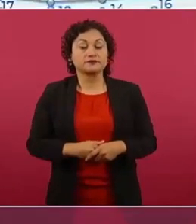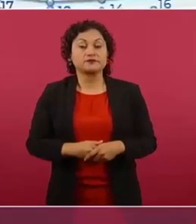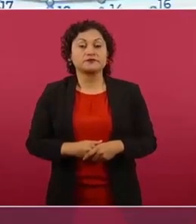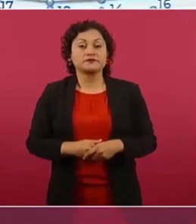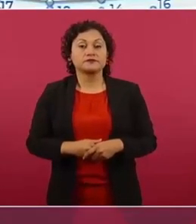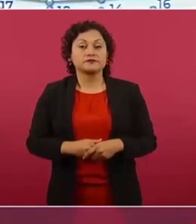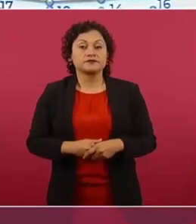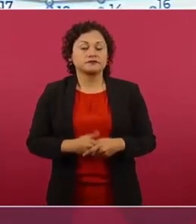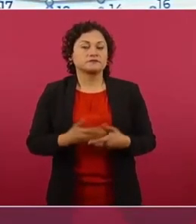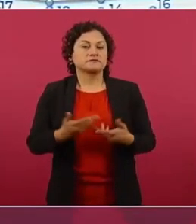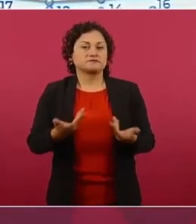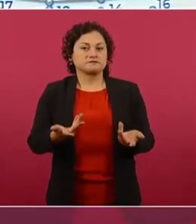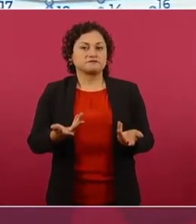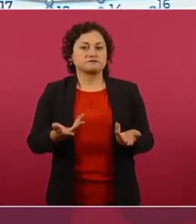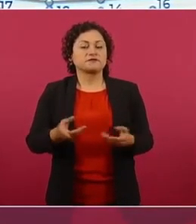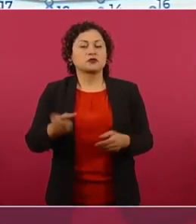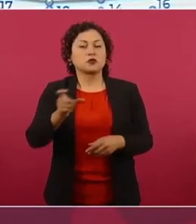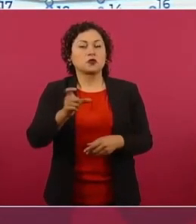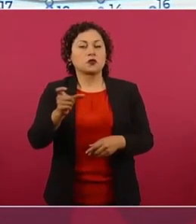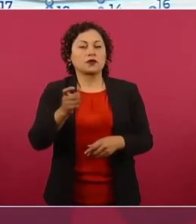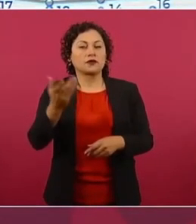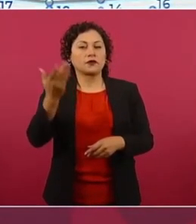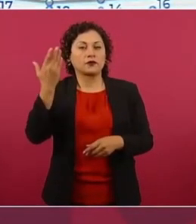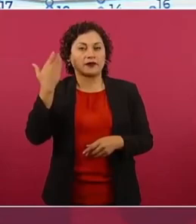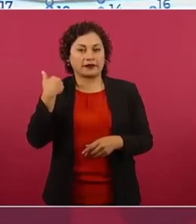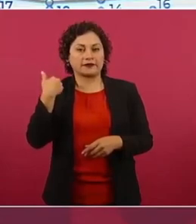cuando la guerra